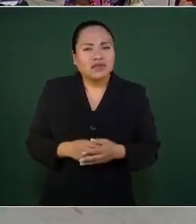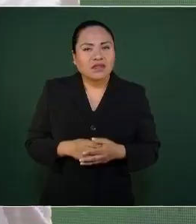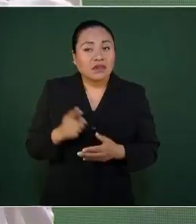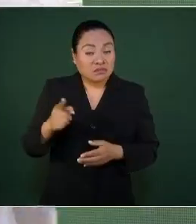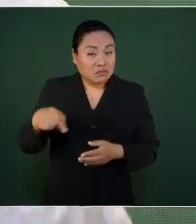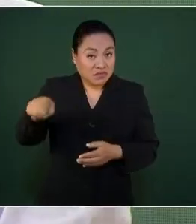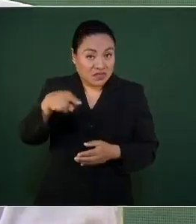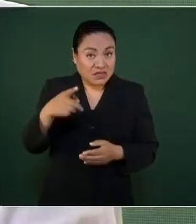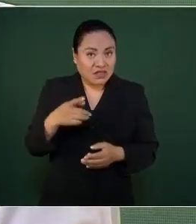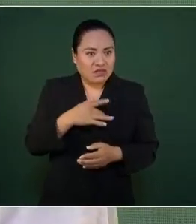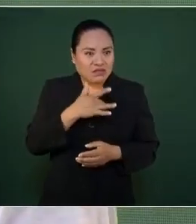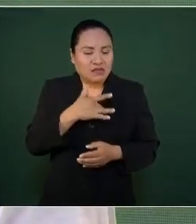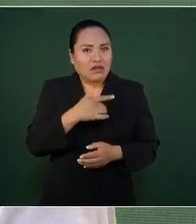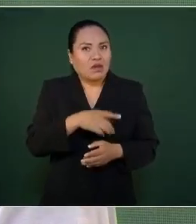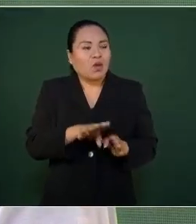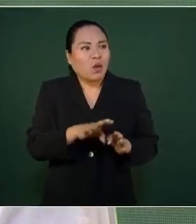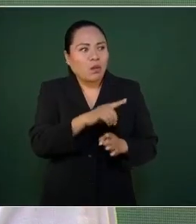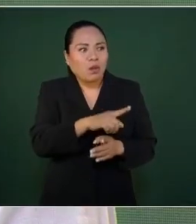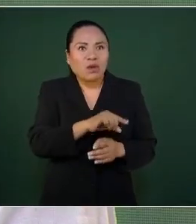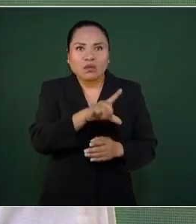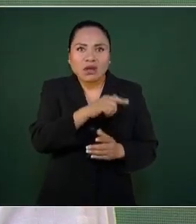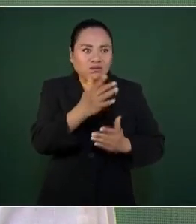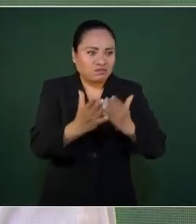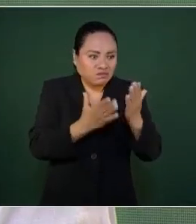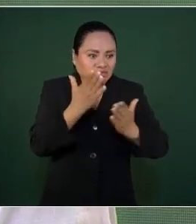de que iba a haber competencia